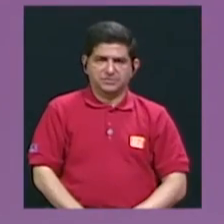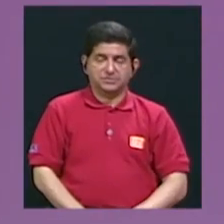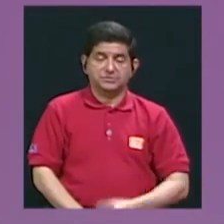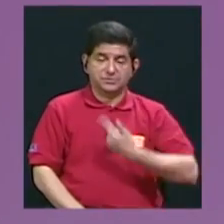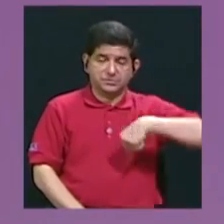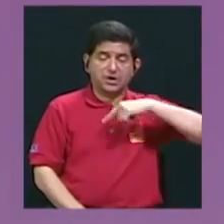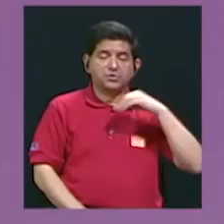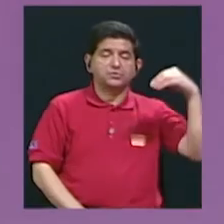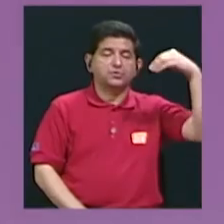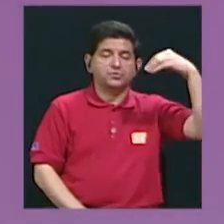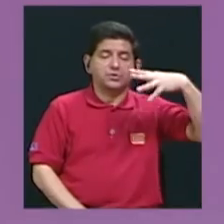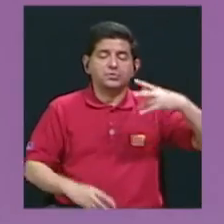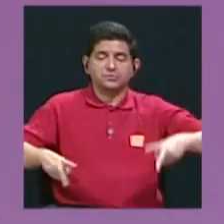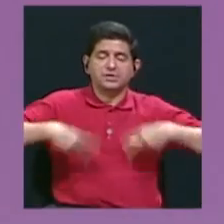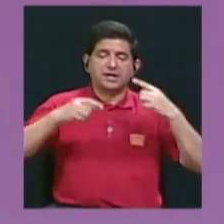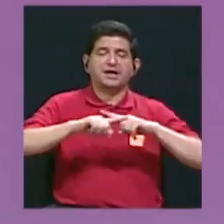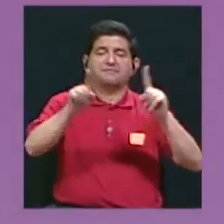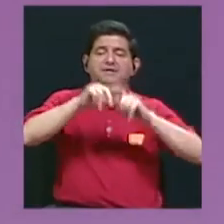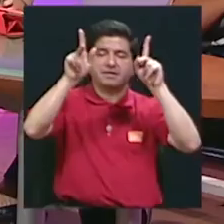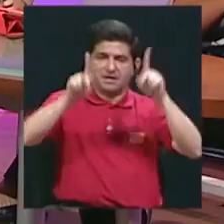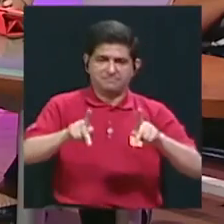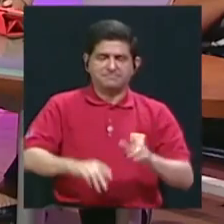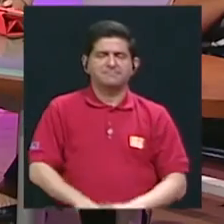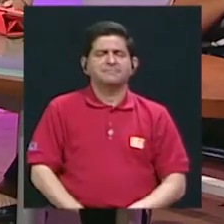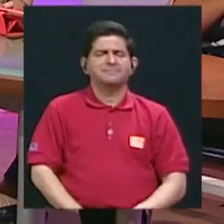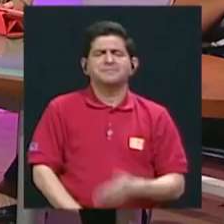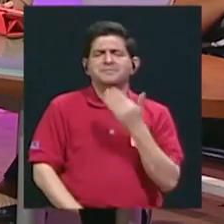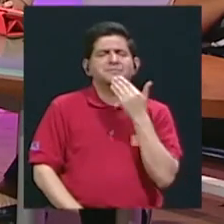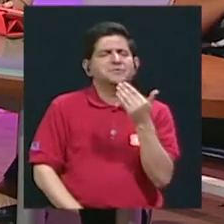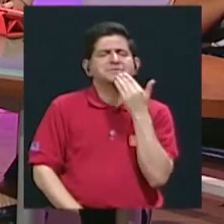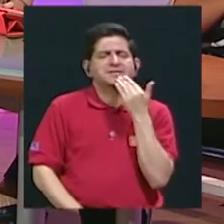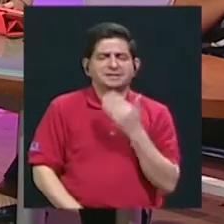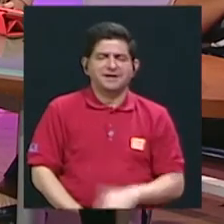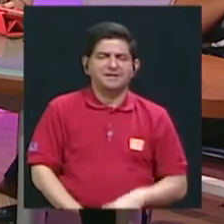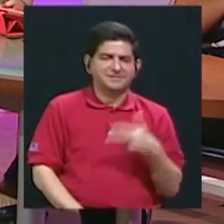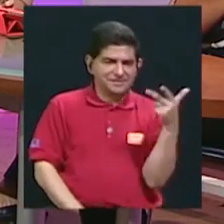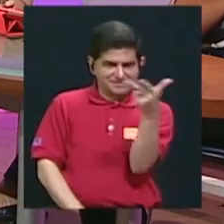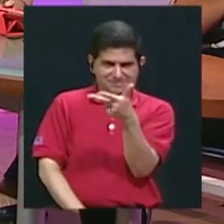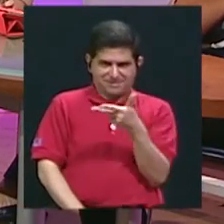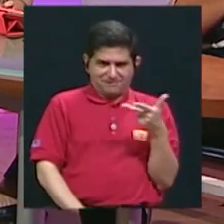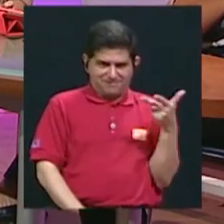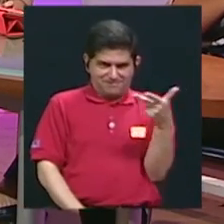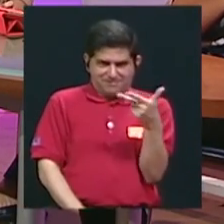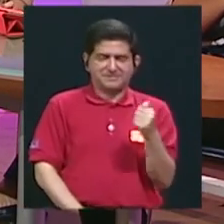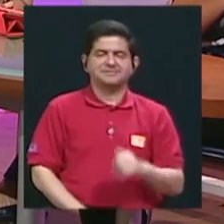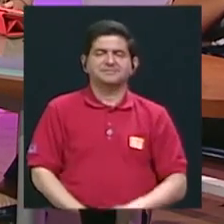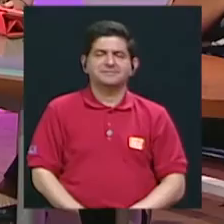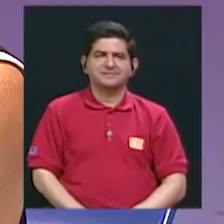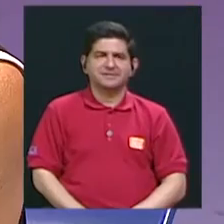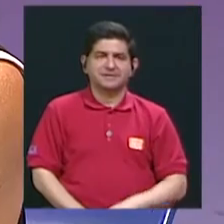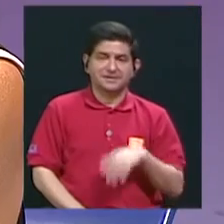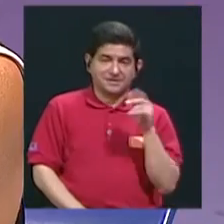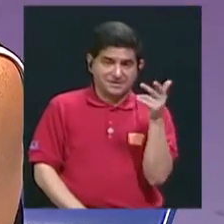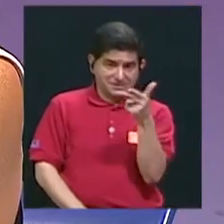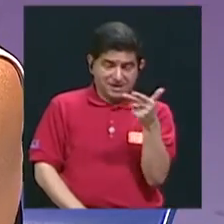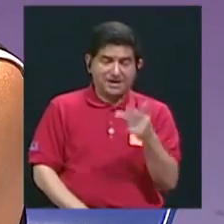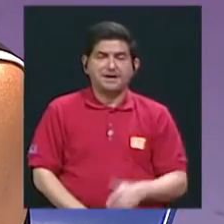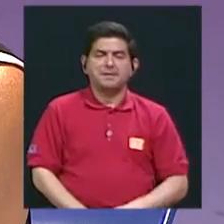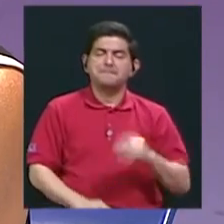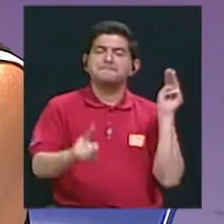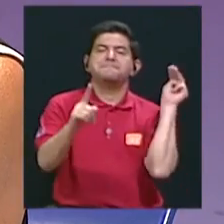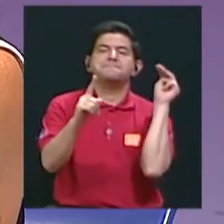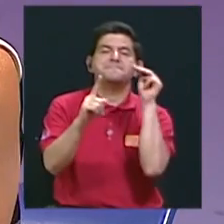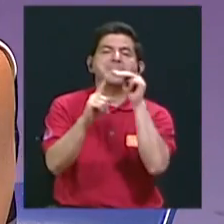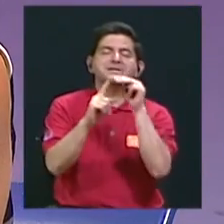una luz en la vida de muchas mil gracias maría elena siente ana gloria por esta este